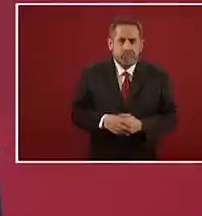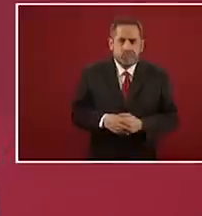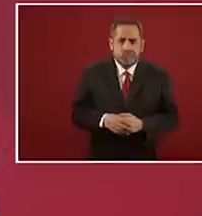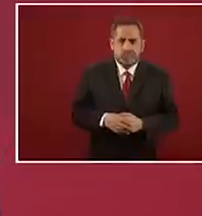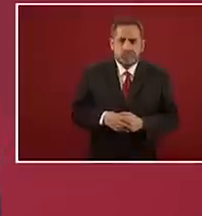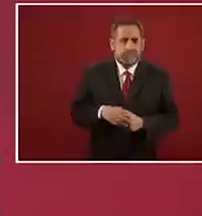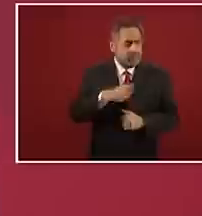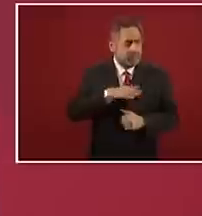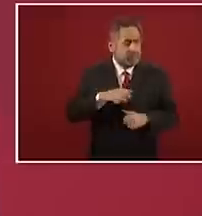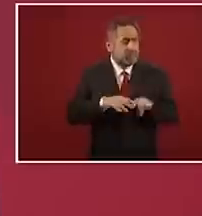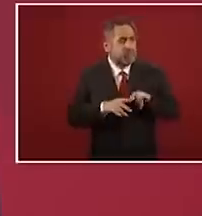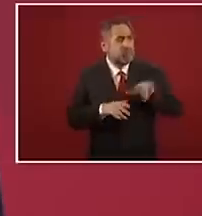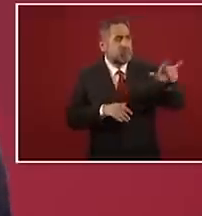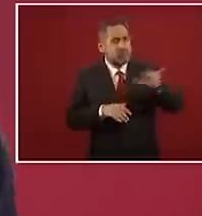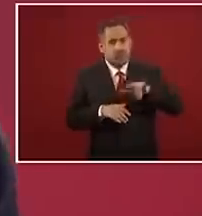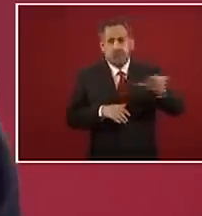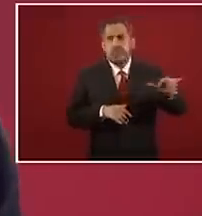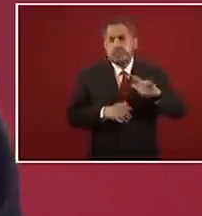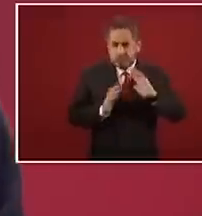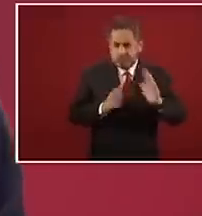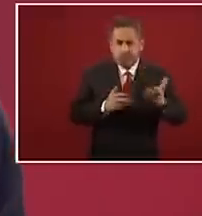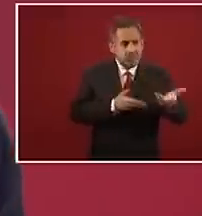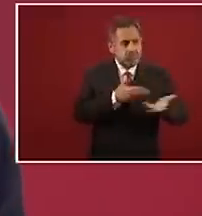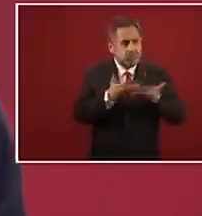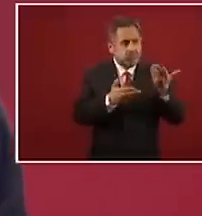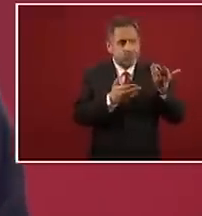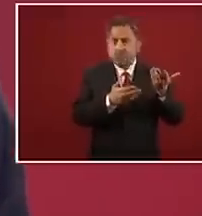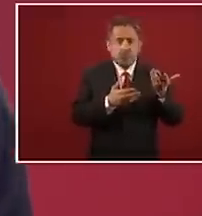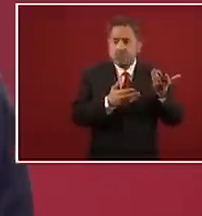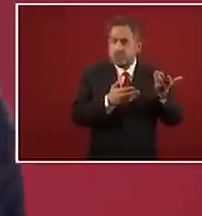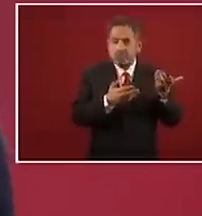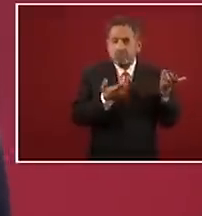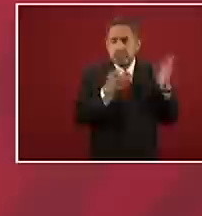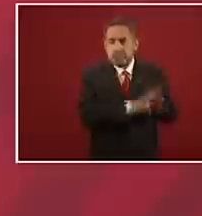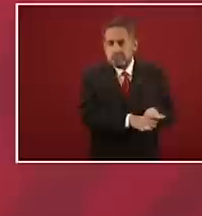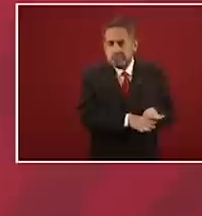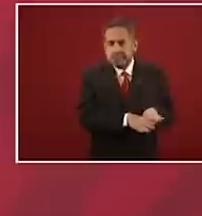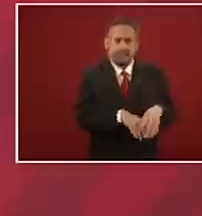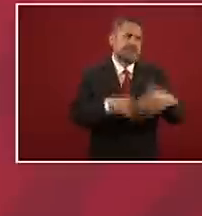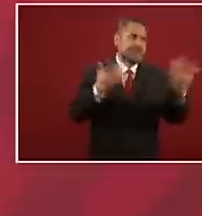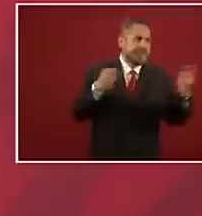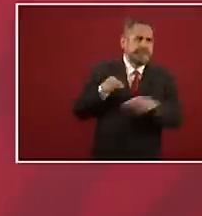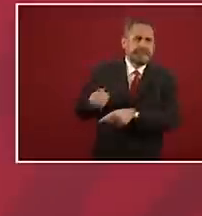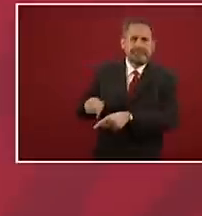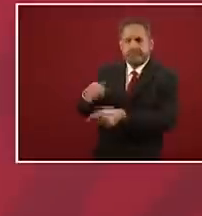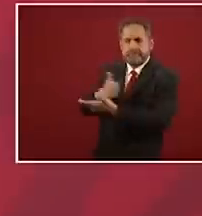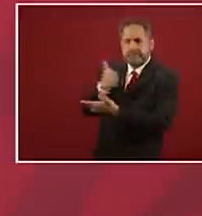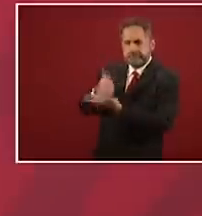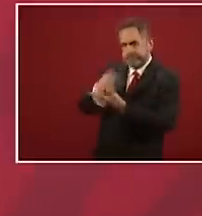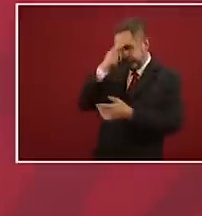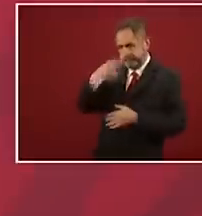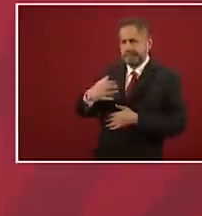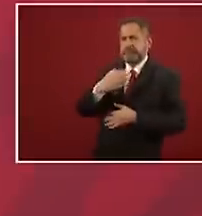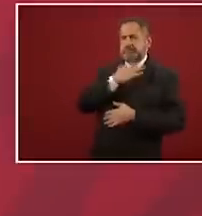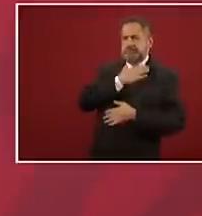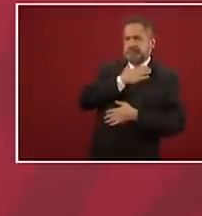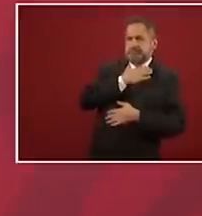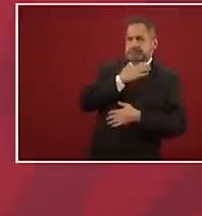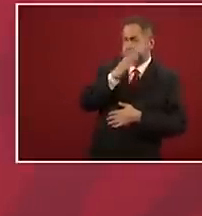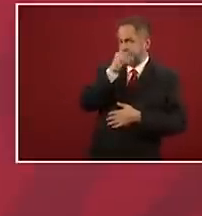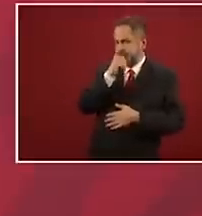Habían líneas que ya estaban dando servicio, se cerró y claro que se saturó el actual